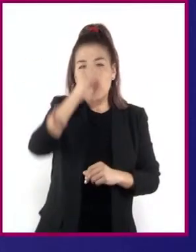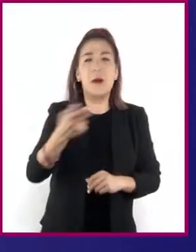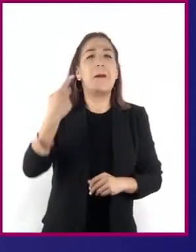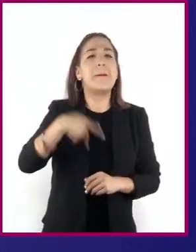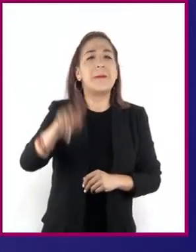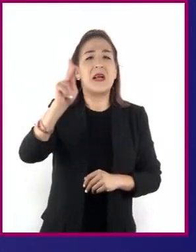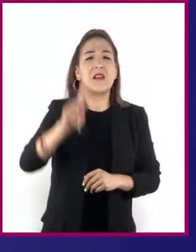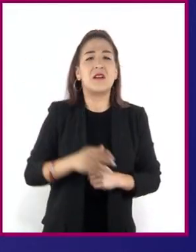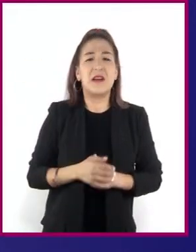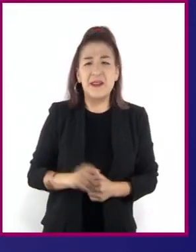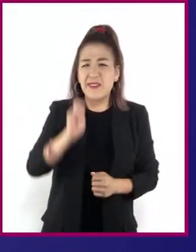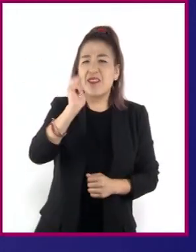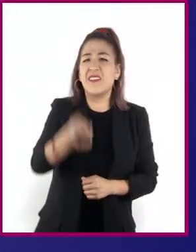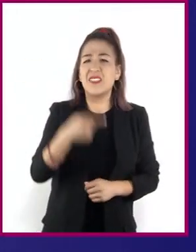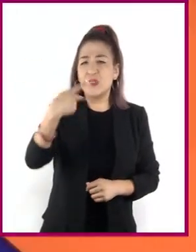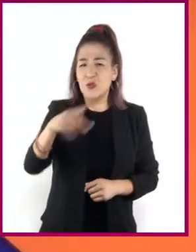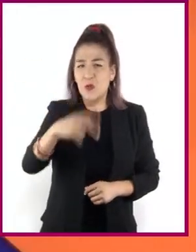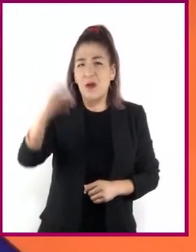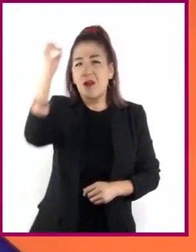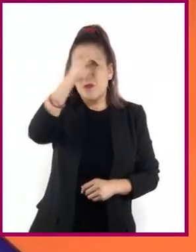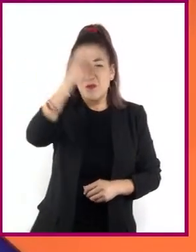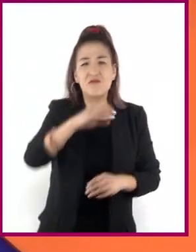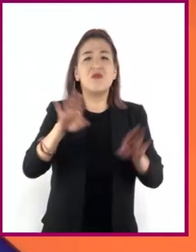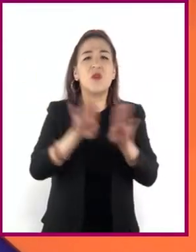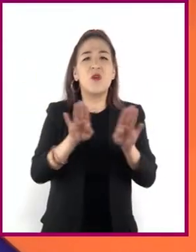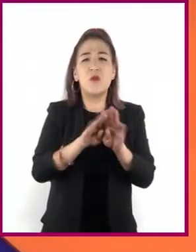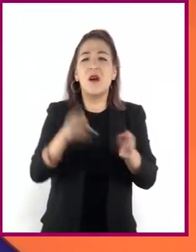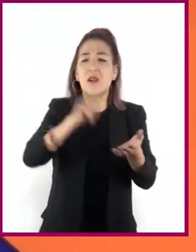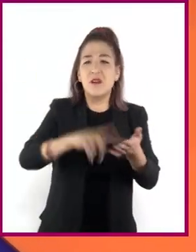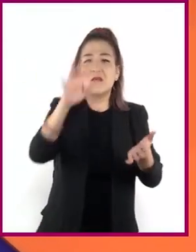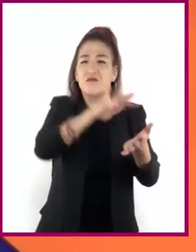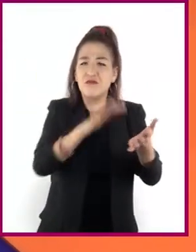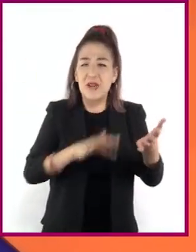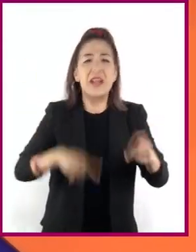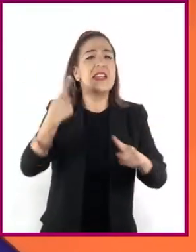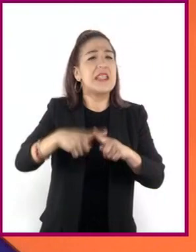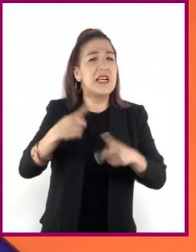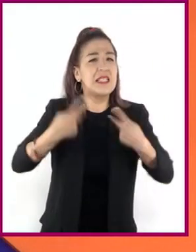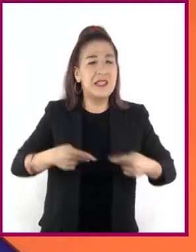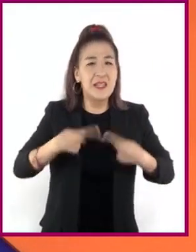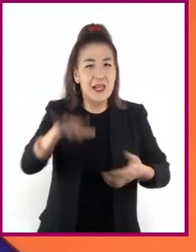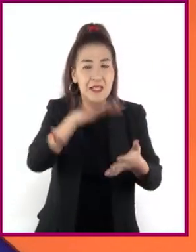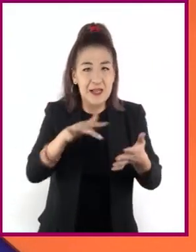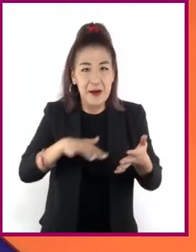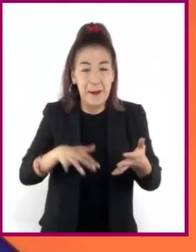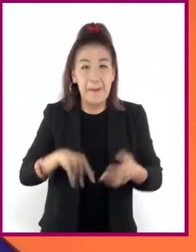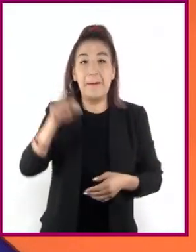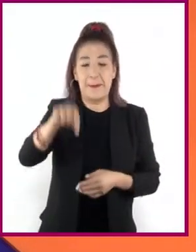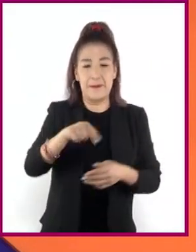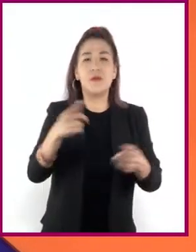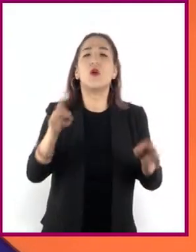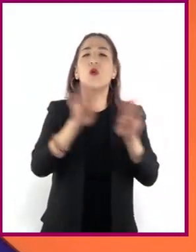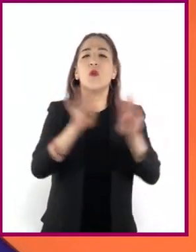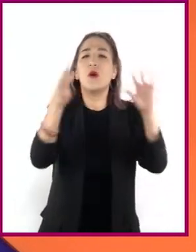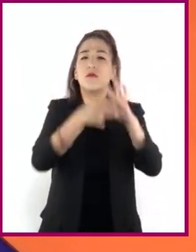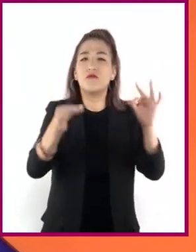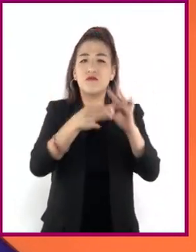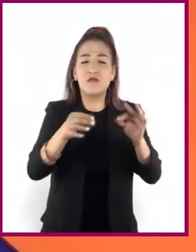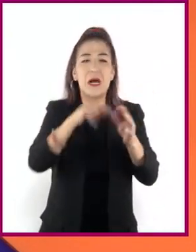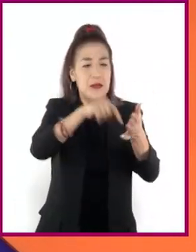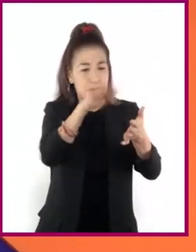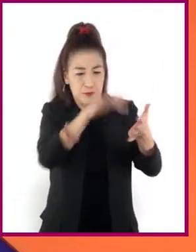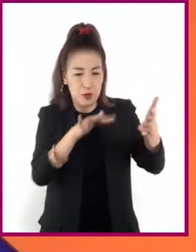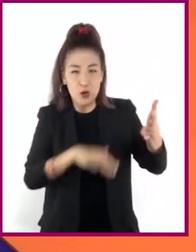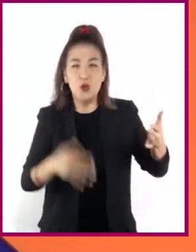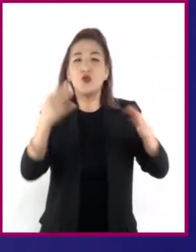que es un artículo de opinión quien lea artículos de opinión un artículo de opinión es un texto en el